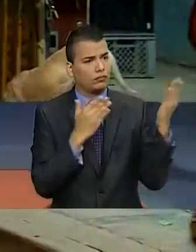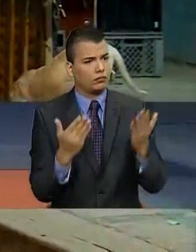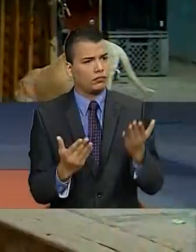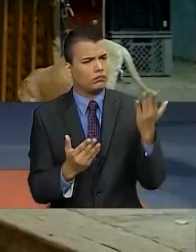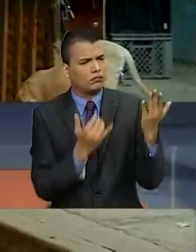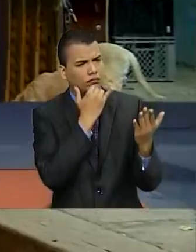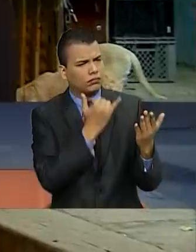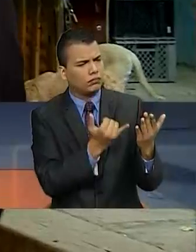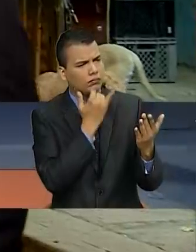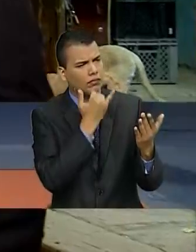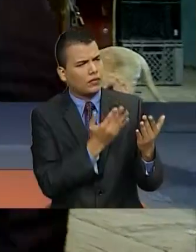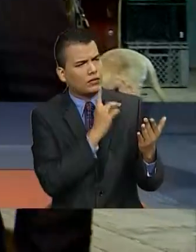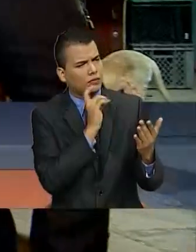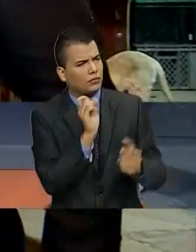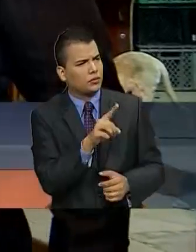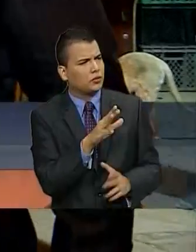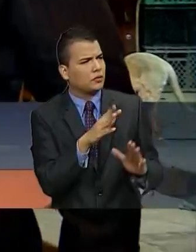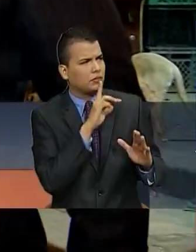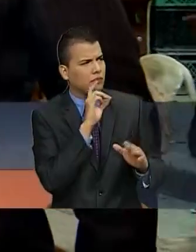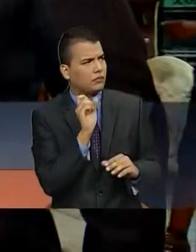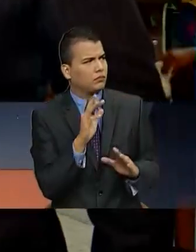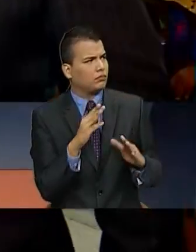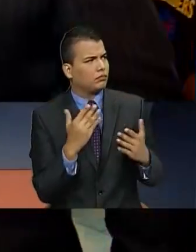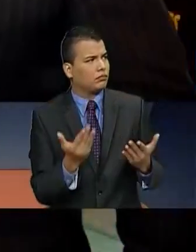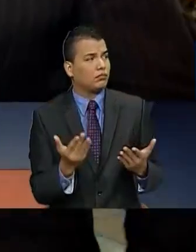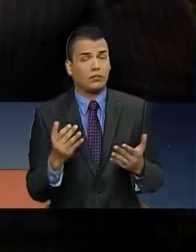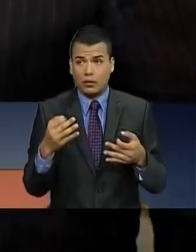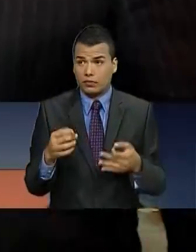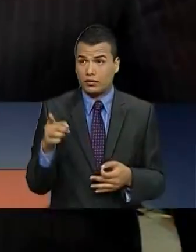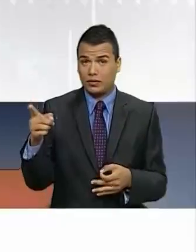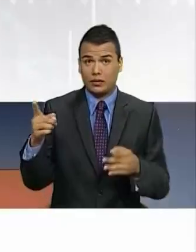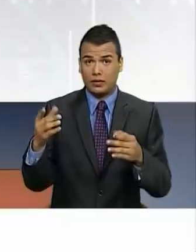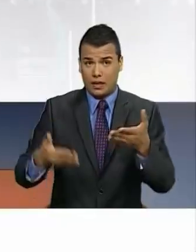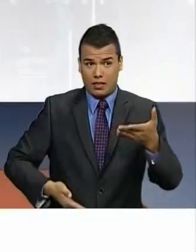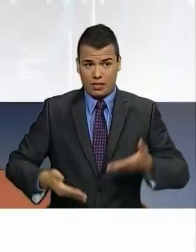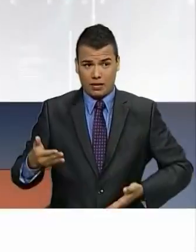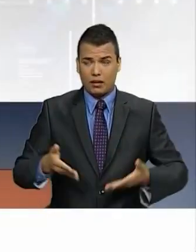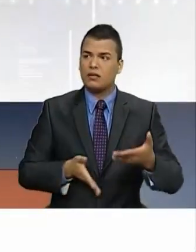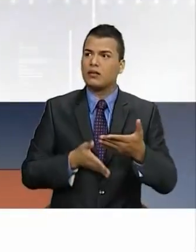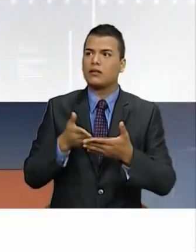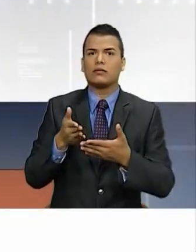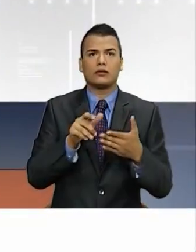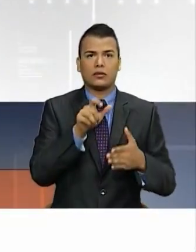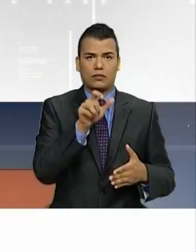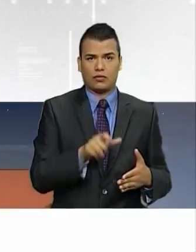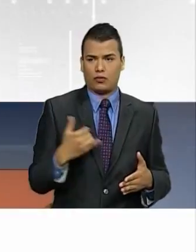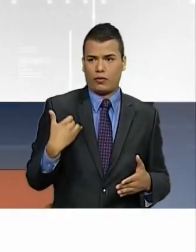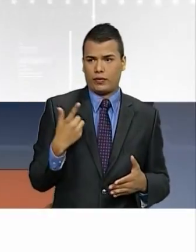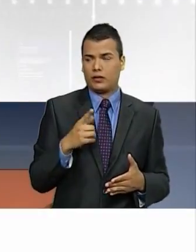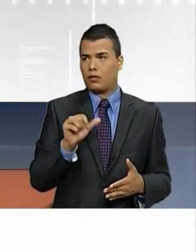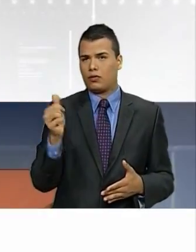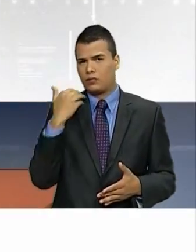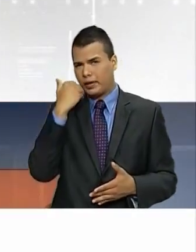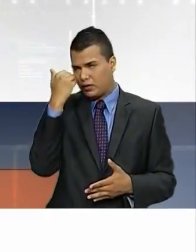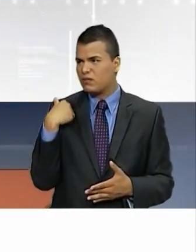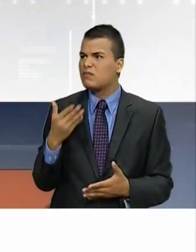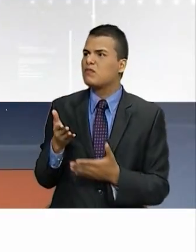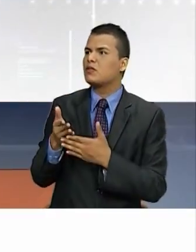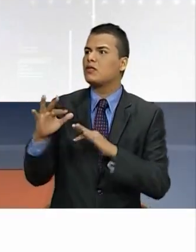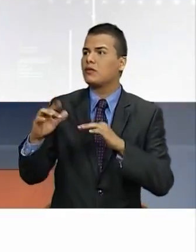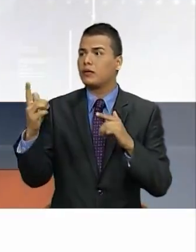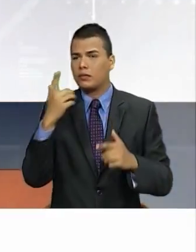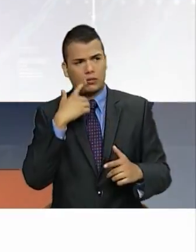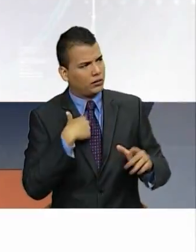¿Y qué fue lo que pasó realmente? Lo que pasó fue que iban a atracar al señor de la tienda, llegaron dos muchachos, uno es menor de edad, el otro es mayor de edad, y pues mi papá,